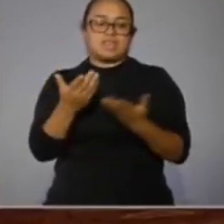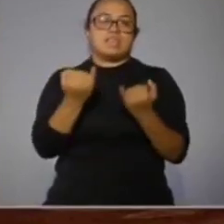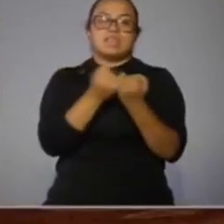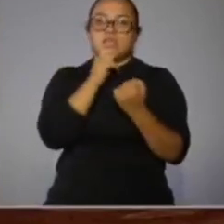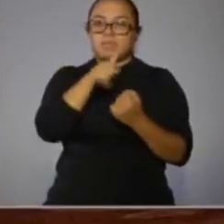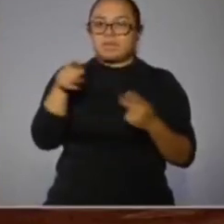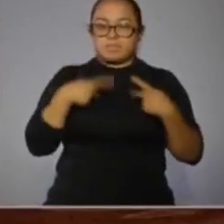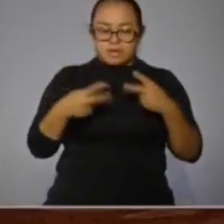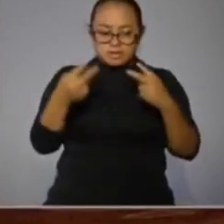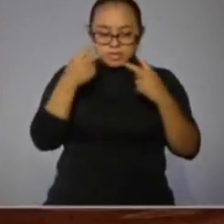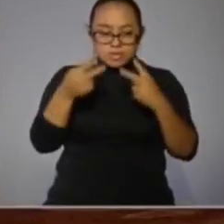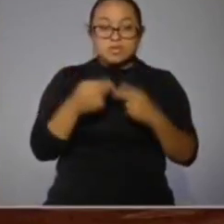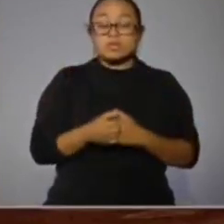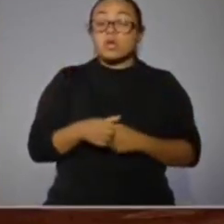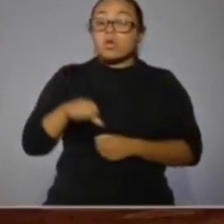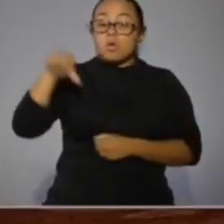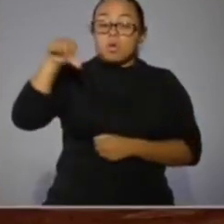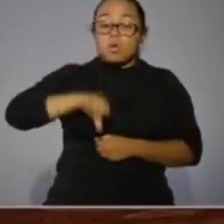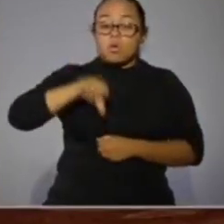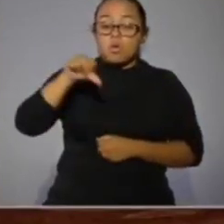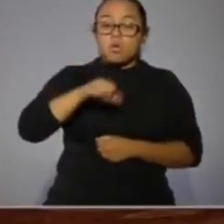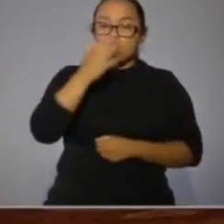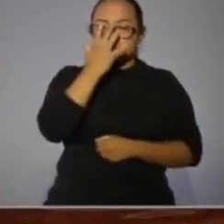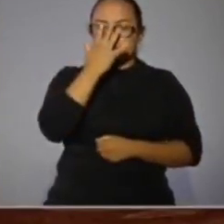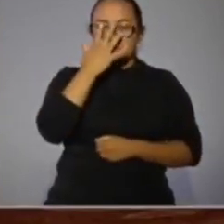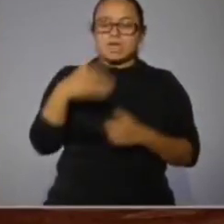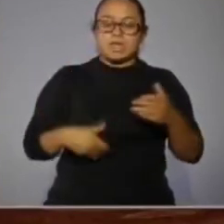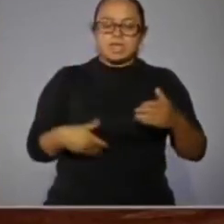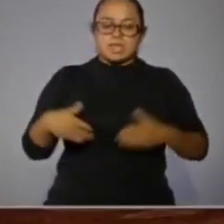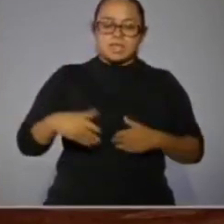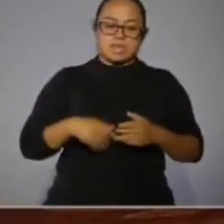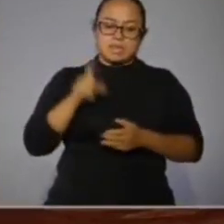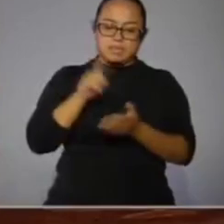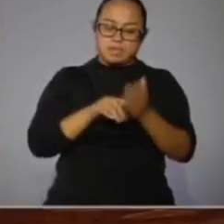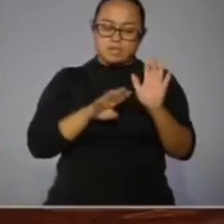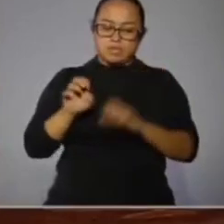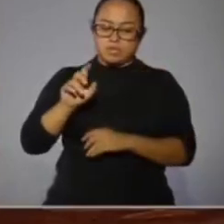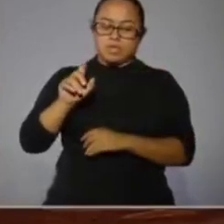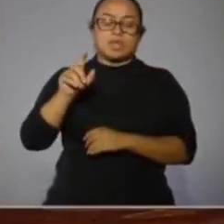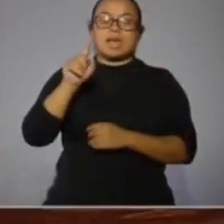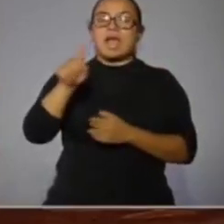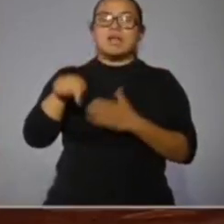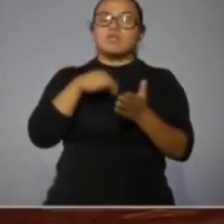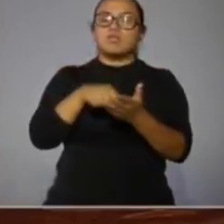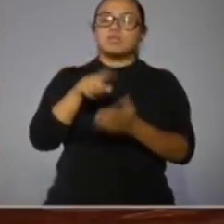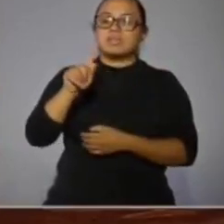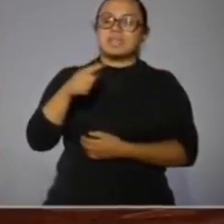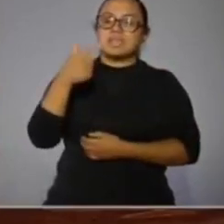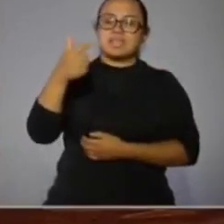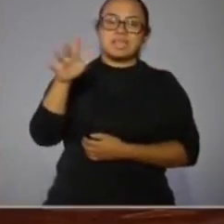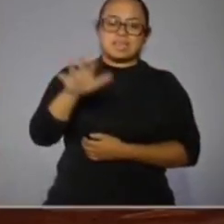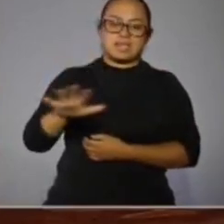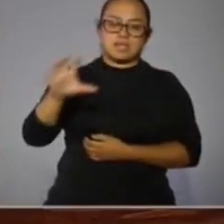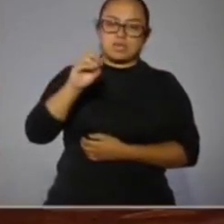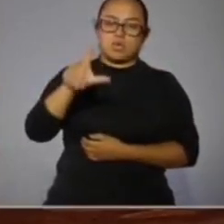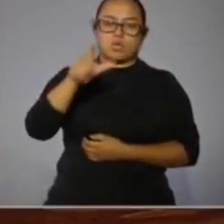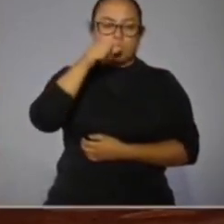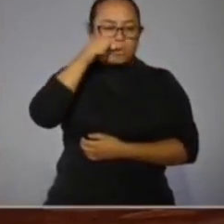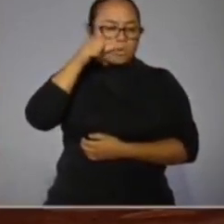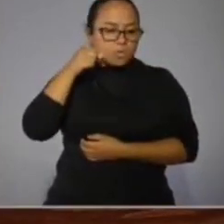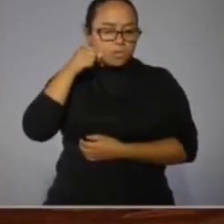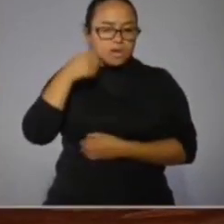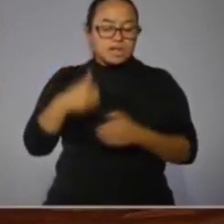Diálogos en Confianza. Hoy vamos a hacer un viaje teatral al 77, este centro cultural autogestivo que está ahí en la Colonia Juárez,